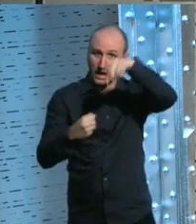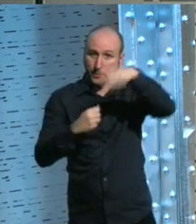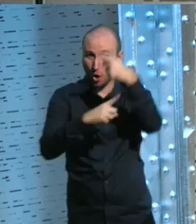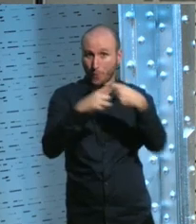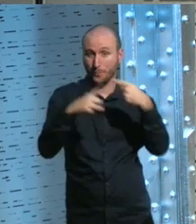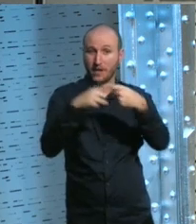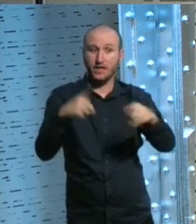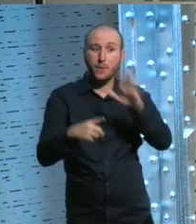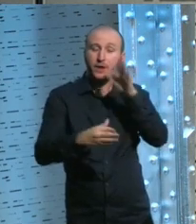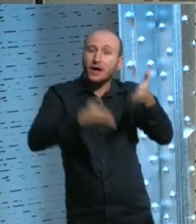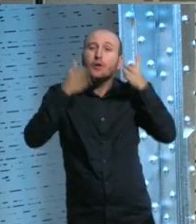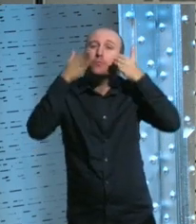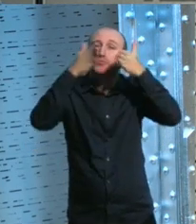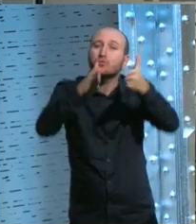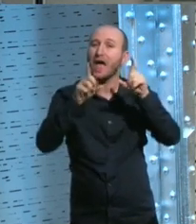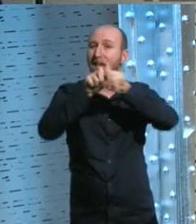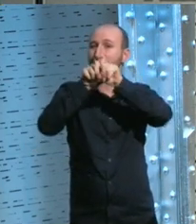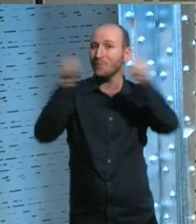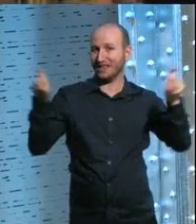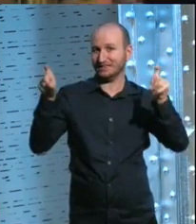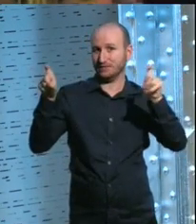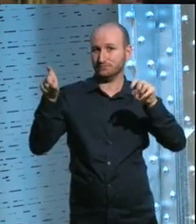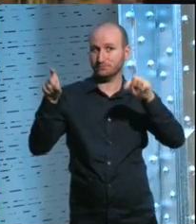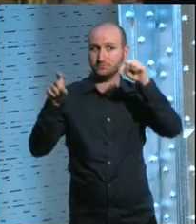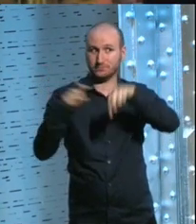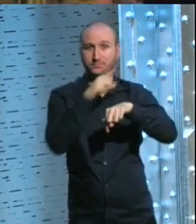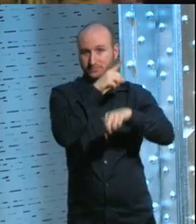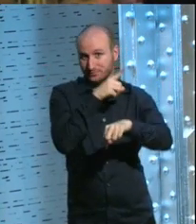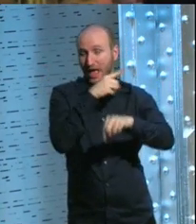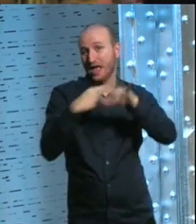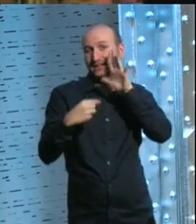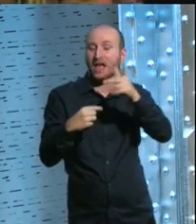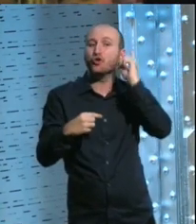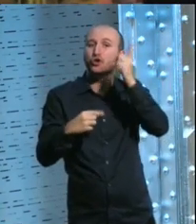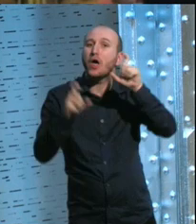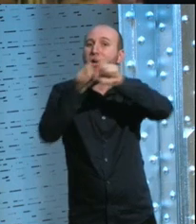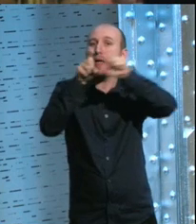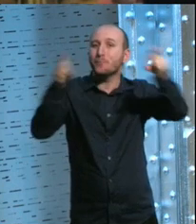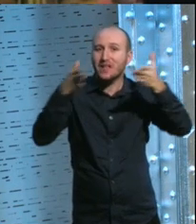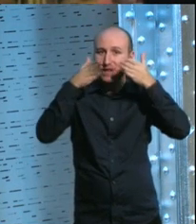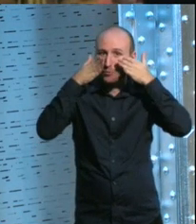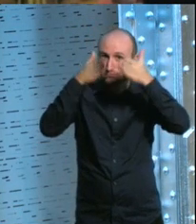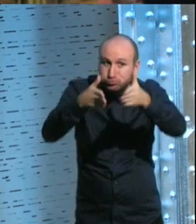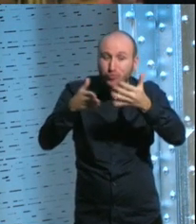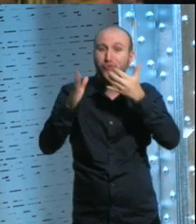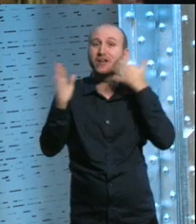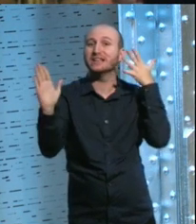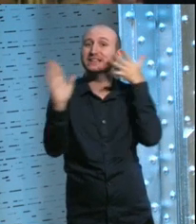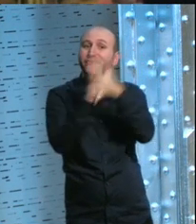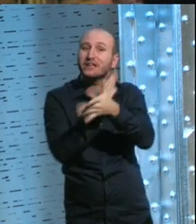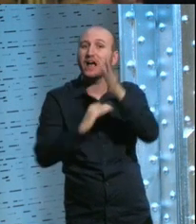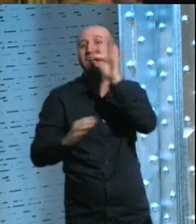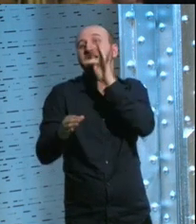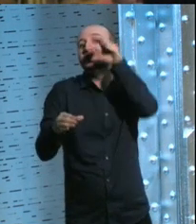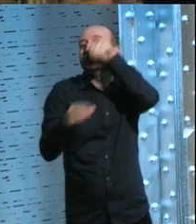medio es para una empresa. Es decir, es para una empresa. Es decir, aún adentro de una